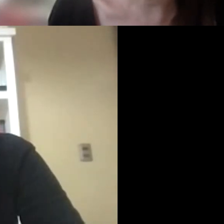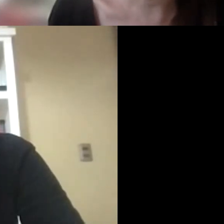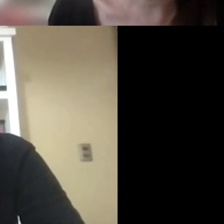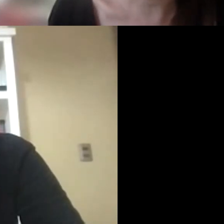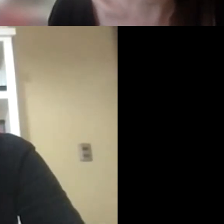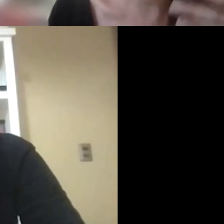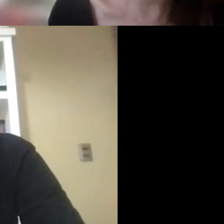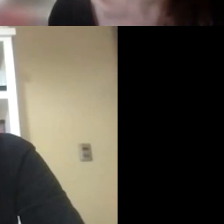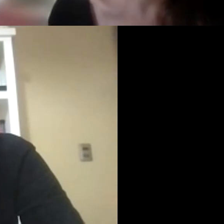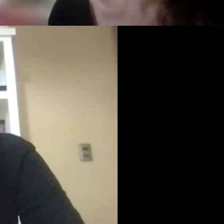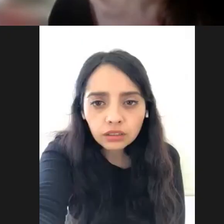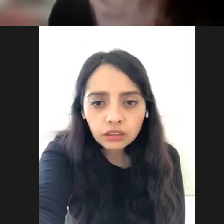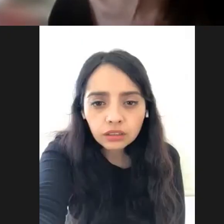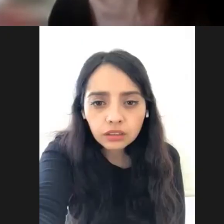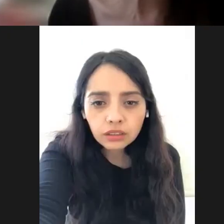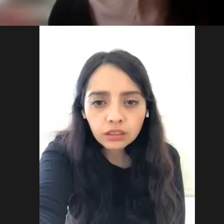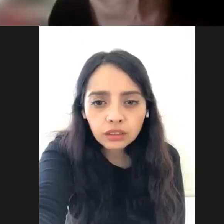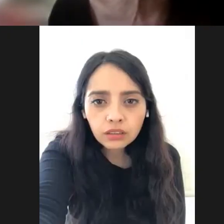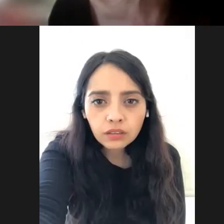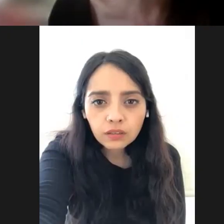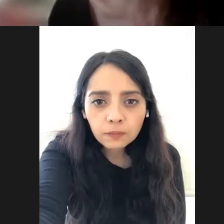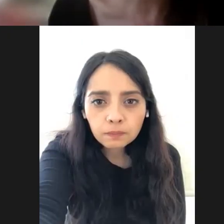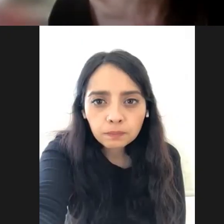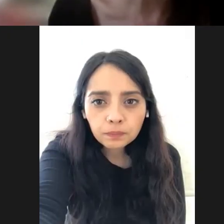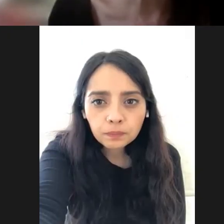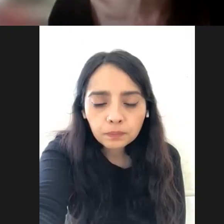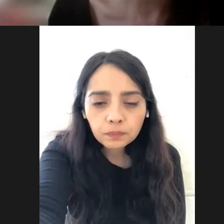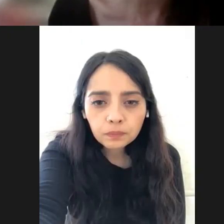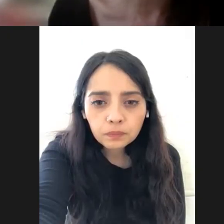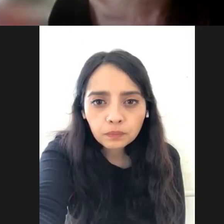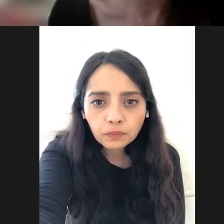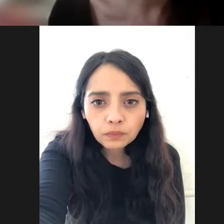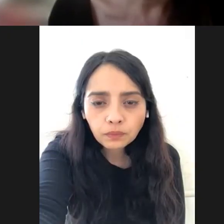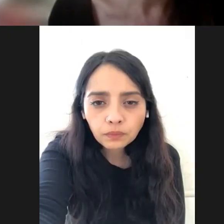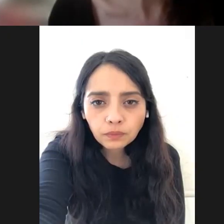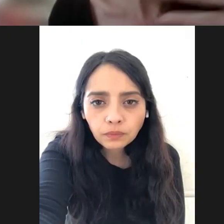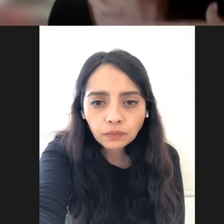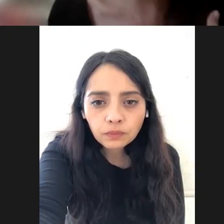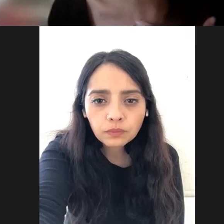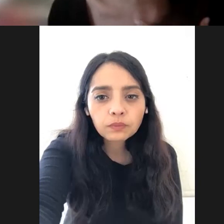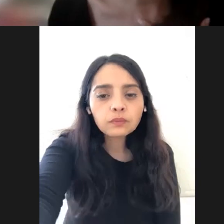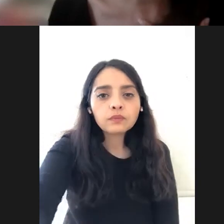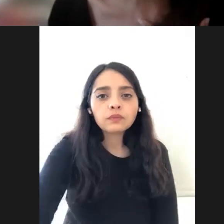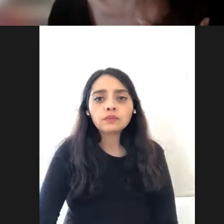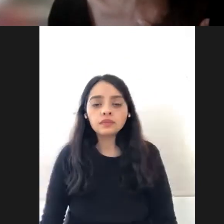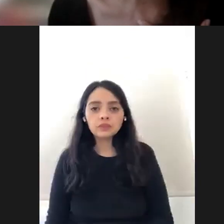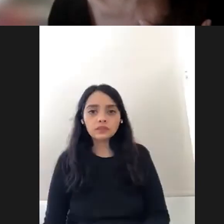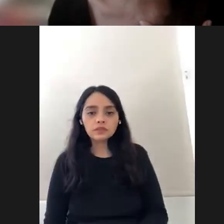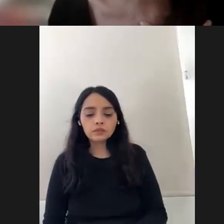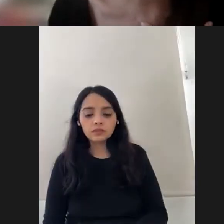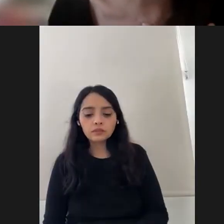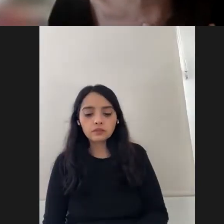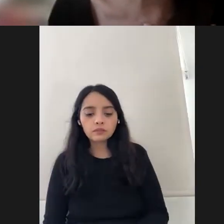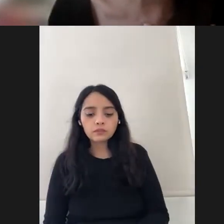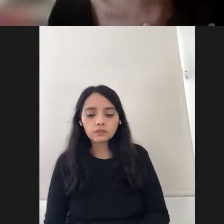trabajo como de dedicarle tiempo a esto, sino que además mucha atención. Y bueno, yo creo que todos lo hemos experimentado cuando